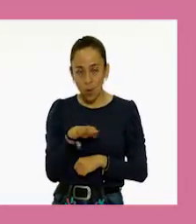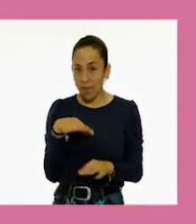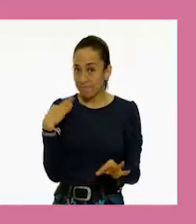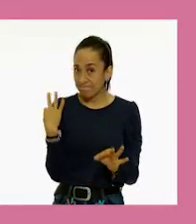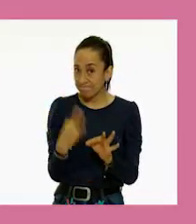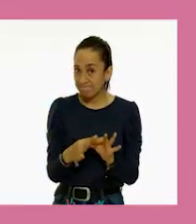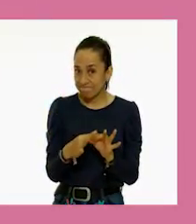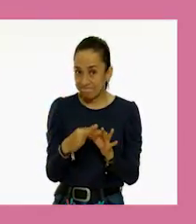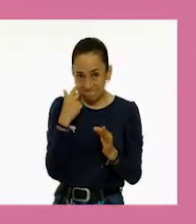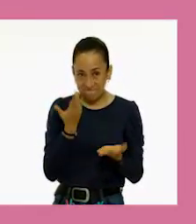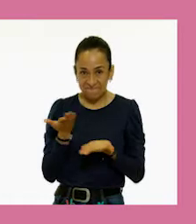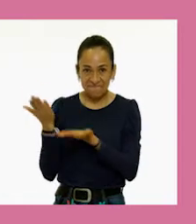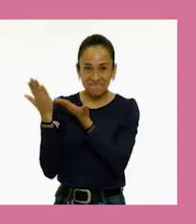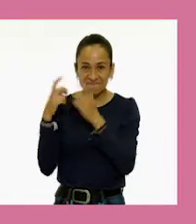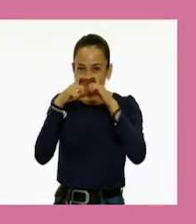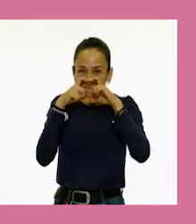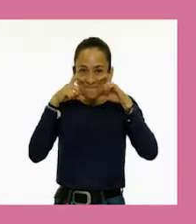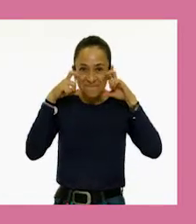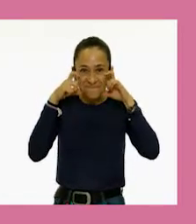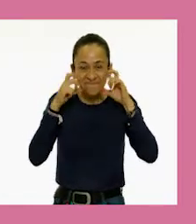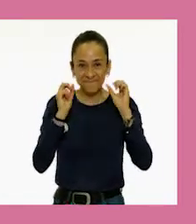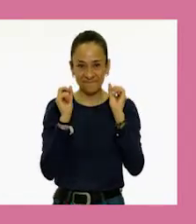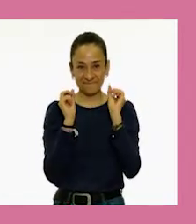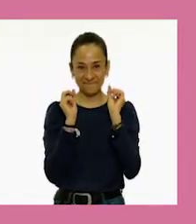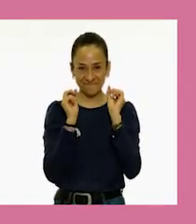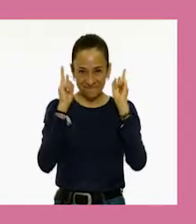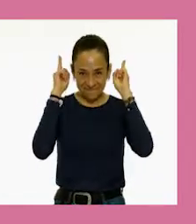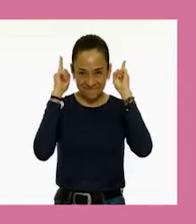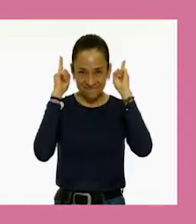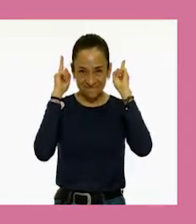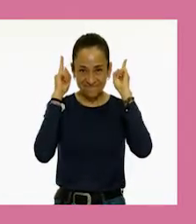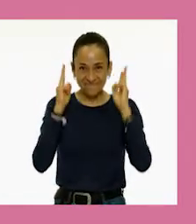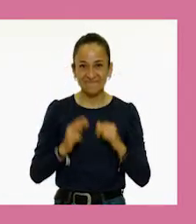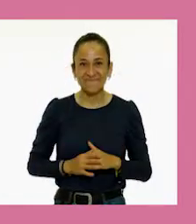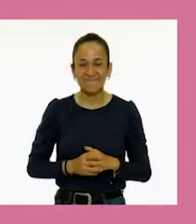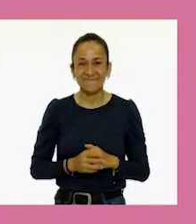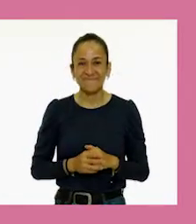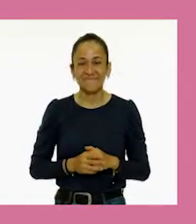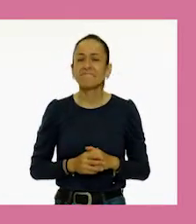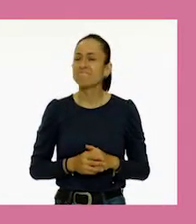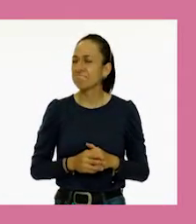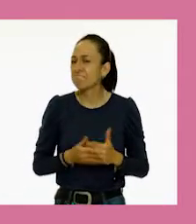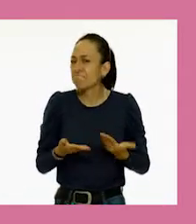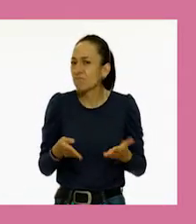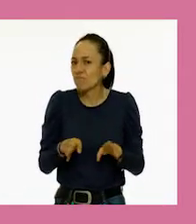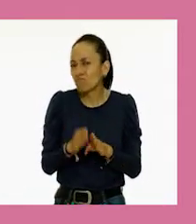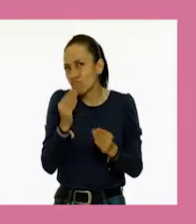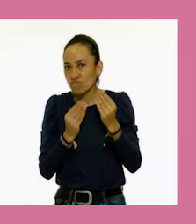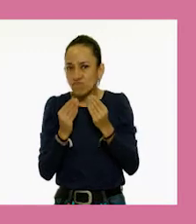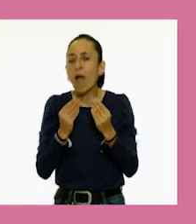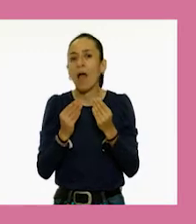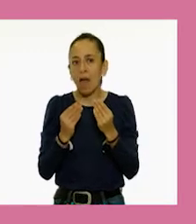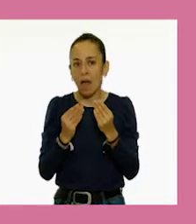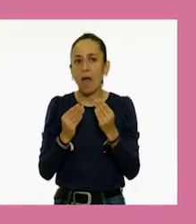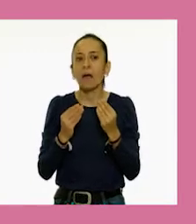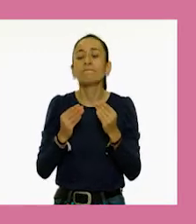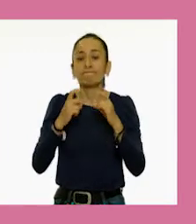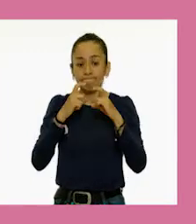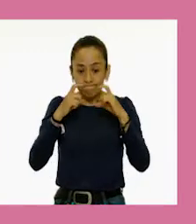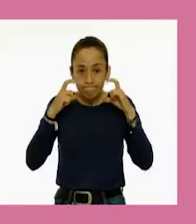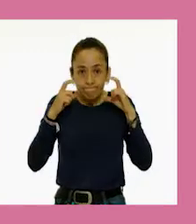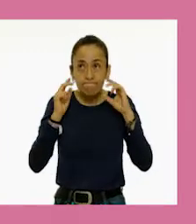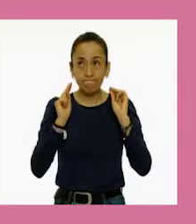¡Listo! Ya tienes un cubrebocas con 2 pares de cuerdas. Para colocártelo, deberás amarrar las cuerdas sobre